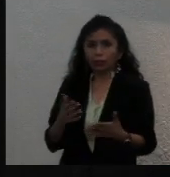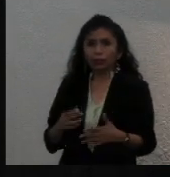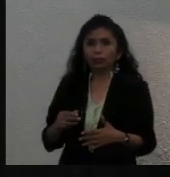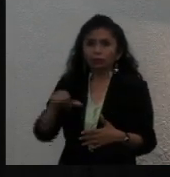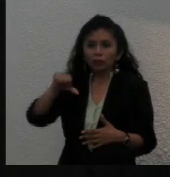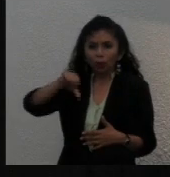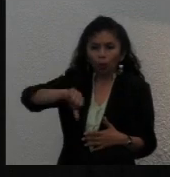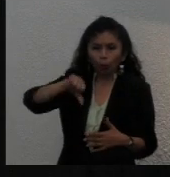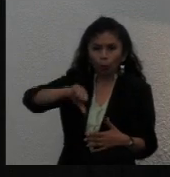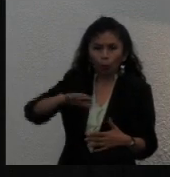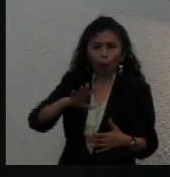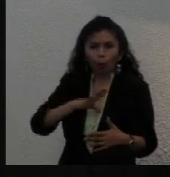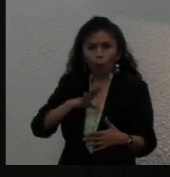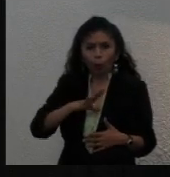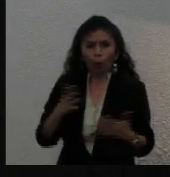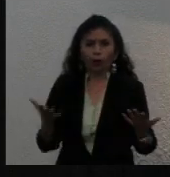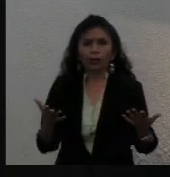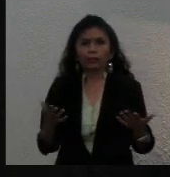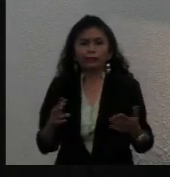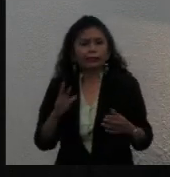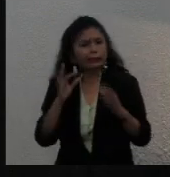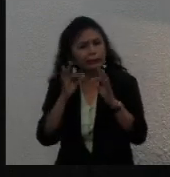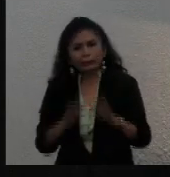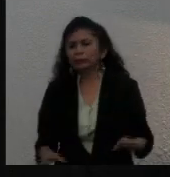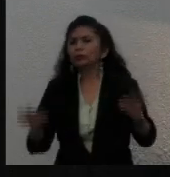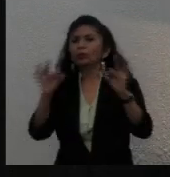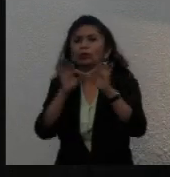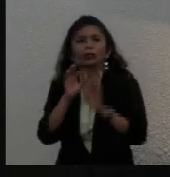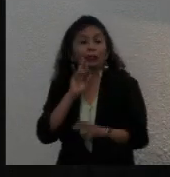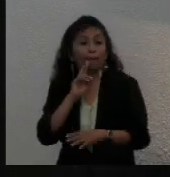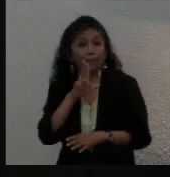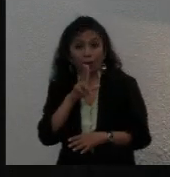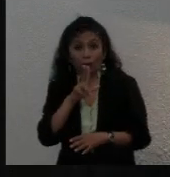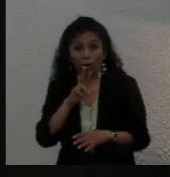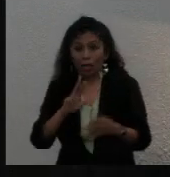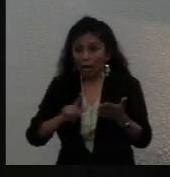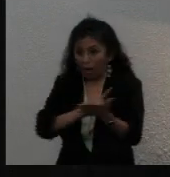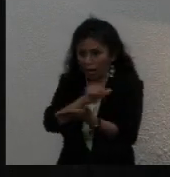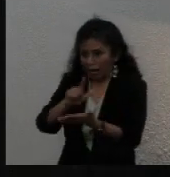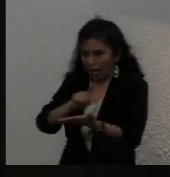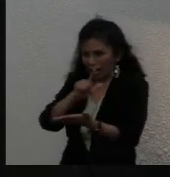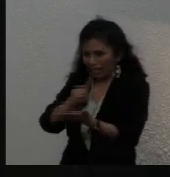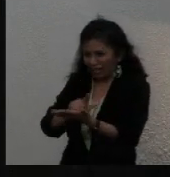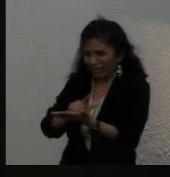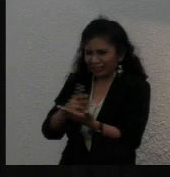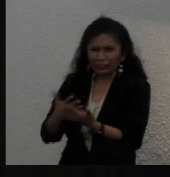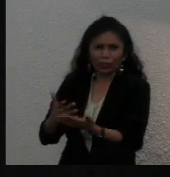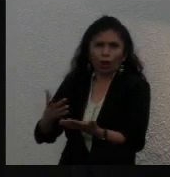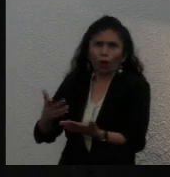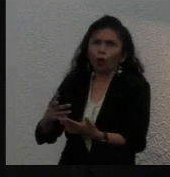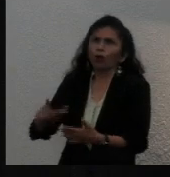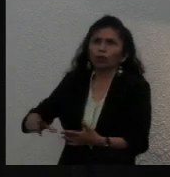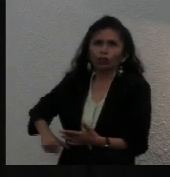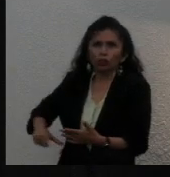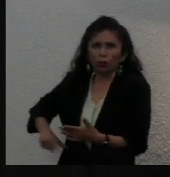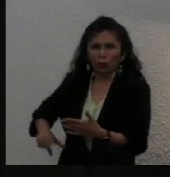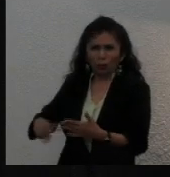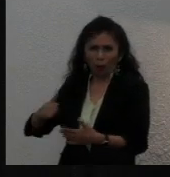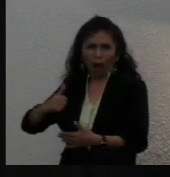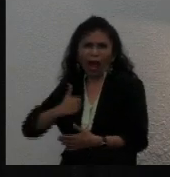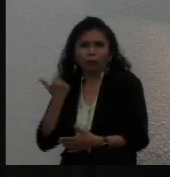disfrutan es necesario mejorar no empeorar las leyes abusivas de los gobiernos anteriores Si queremos